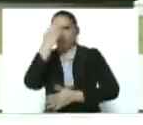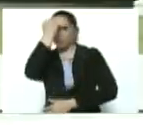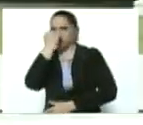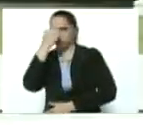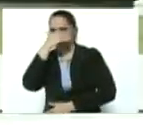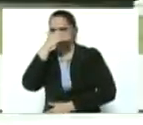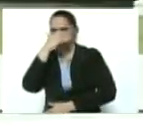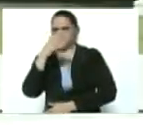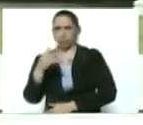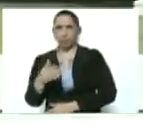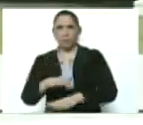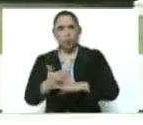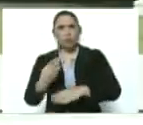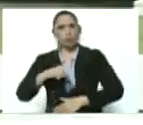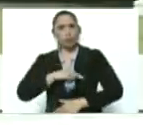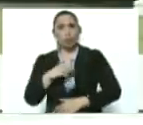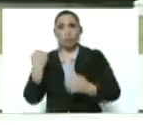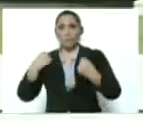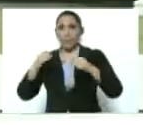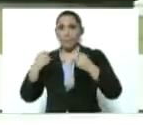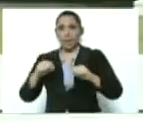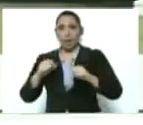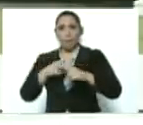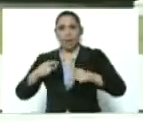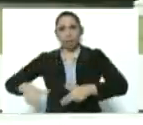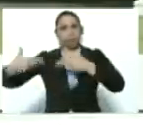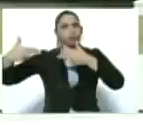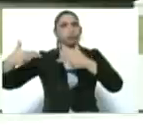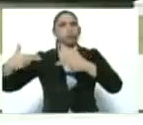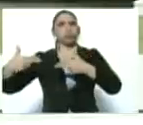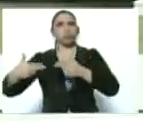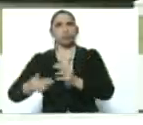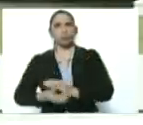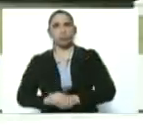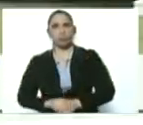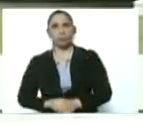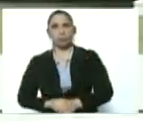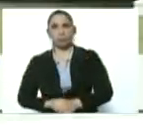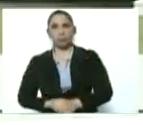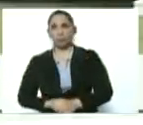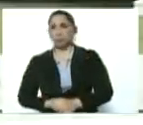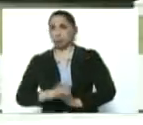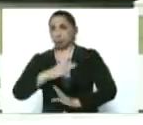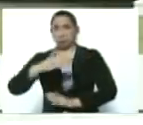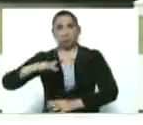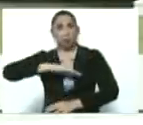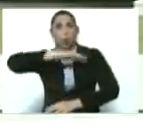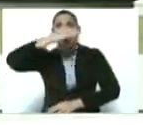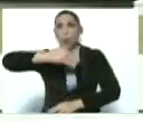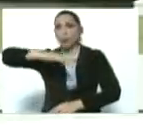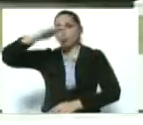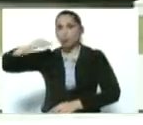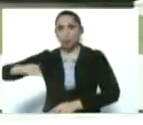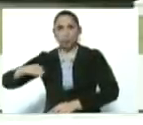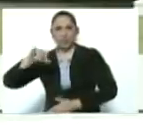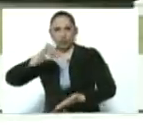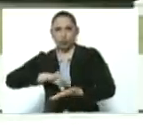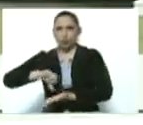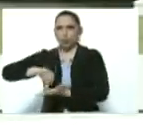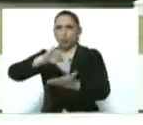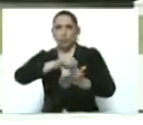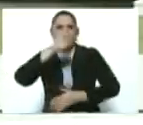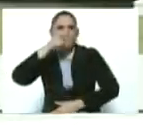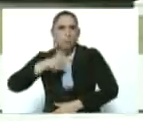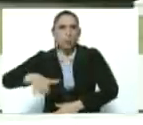porque además estamos preparados para enfrentarlo en las costas en las montañas en las ciudades en los